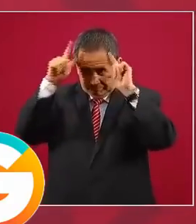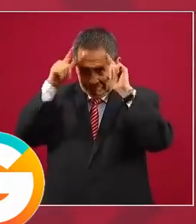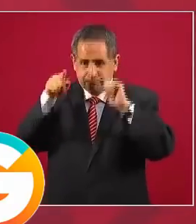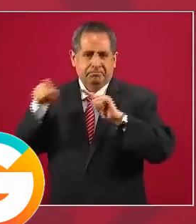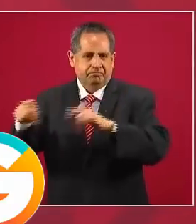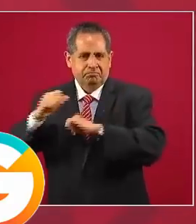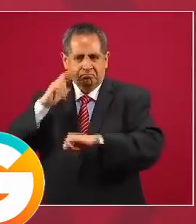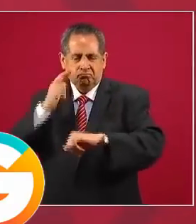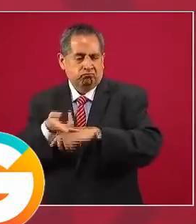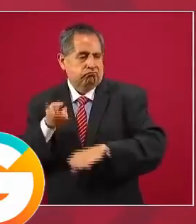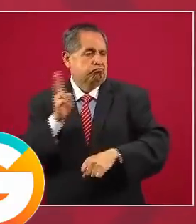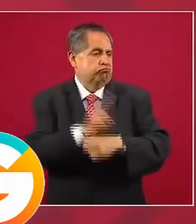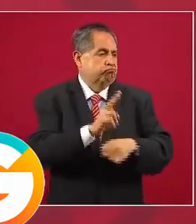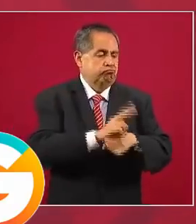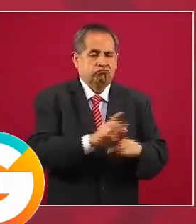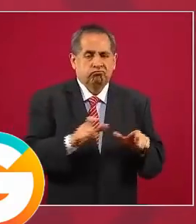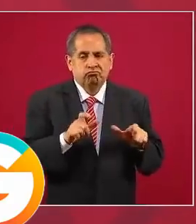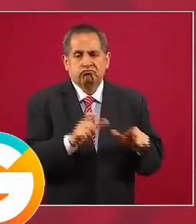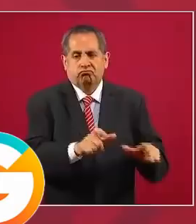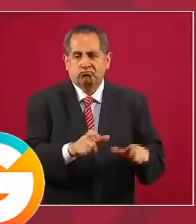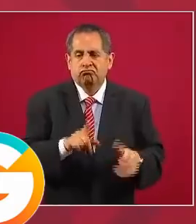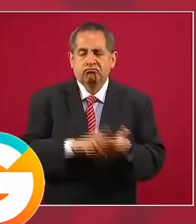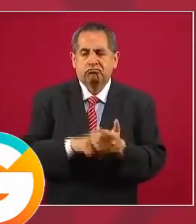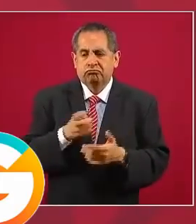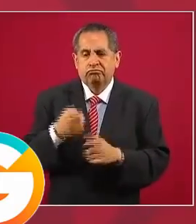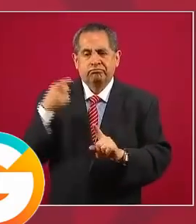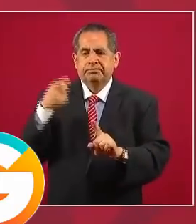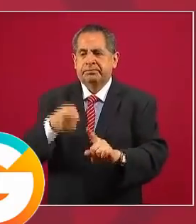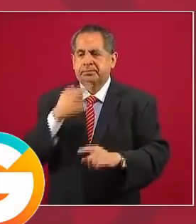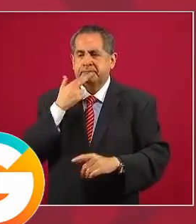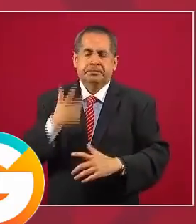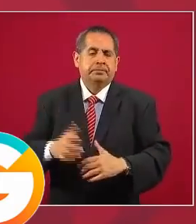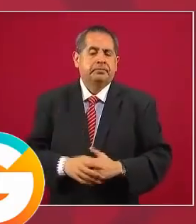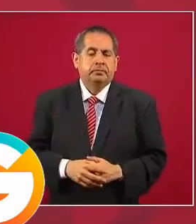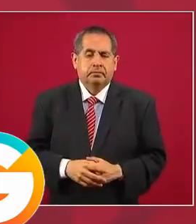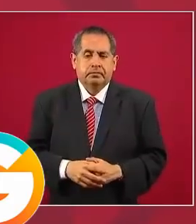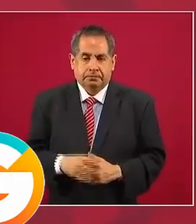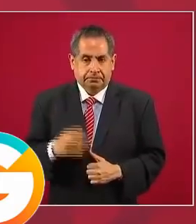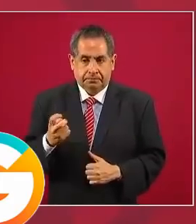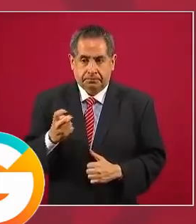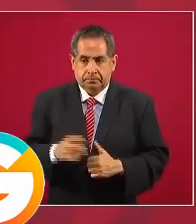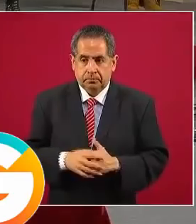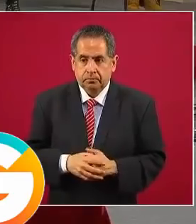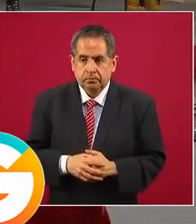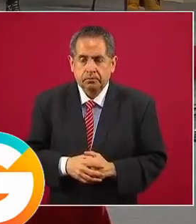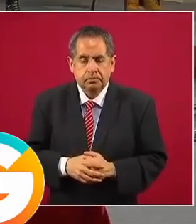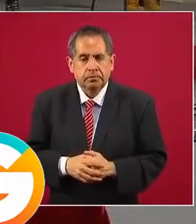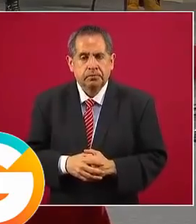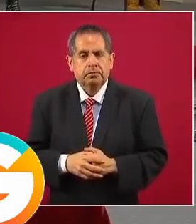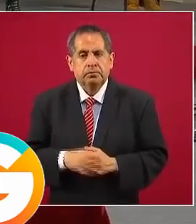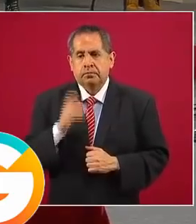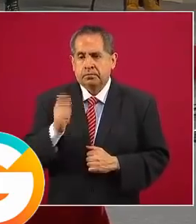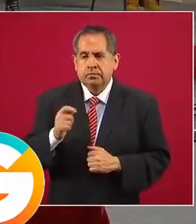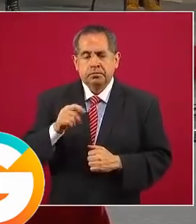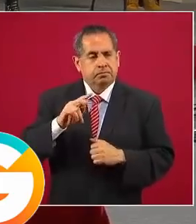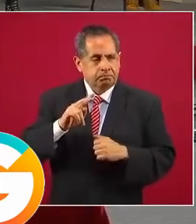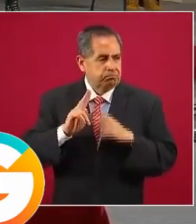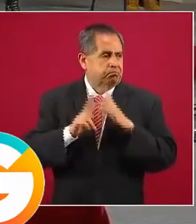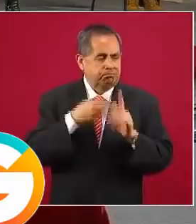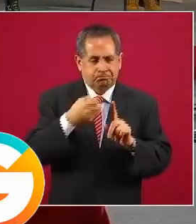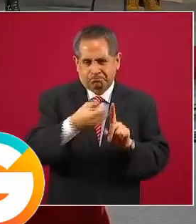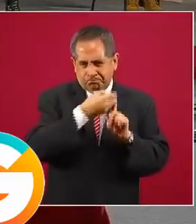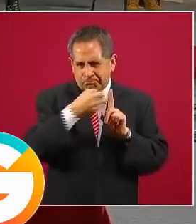Marina para este propósito? Entonces, es todo un